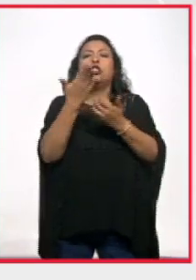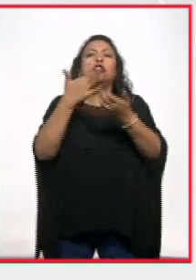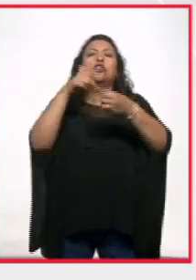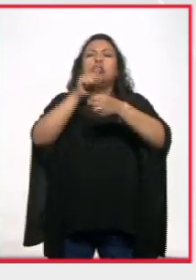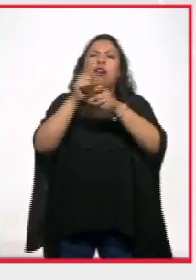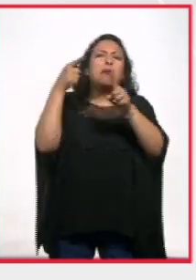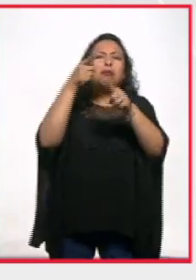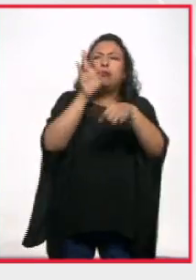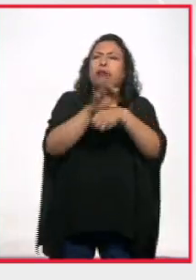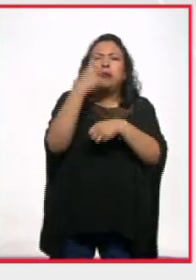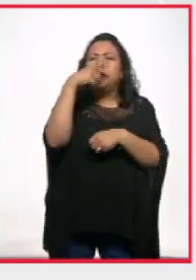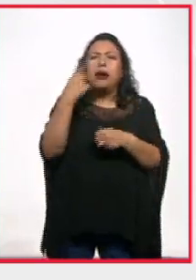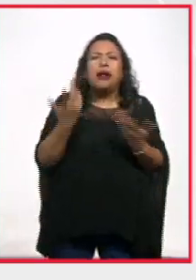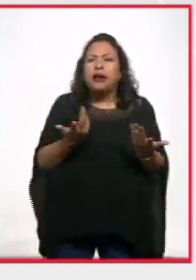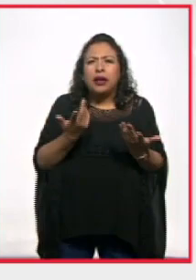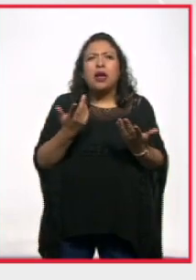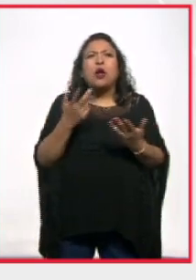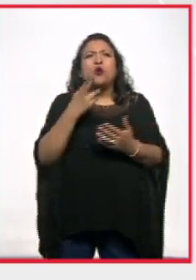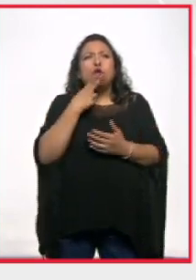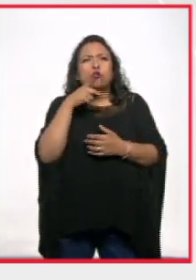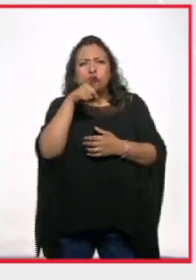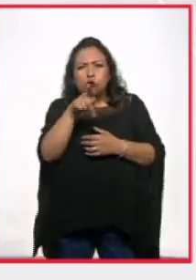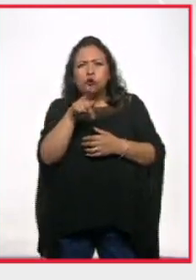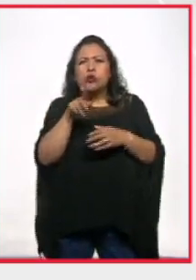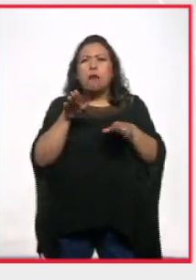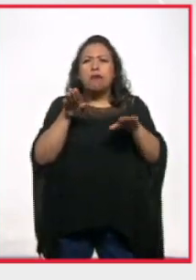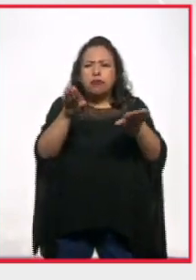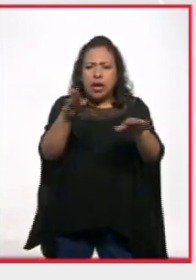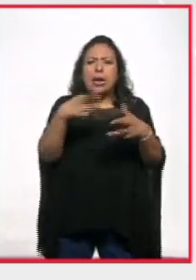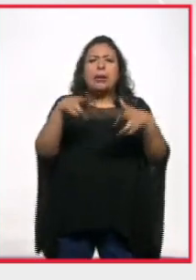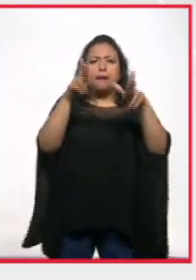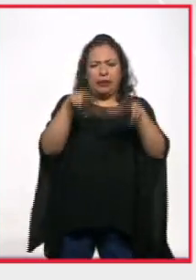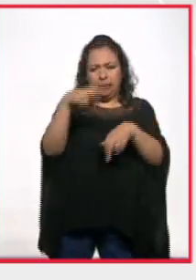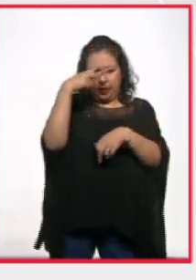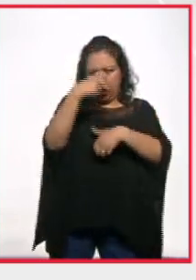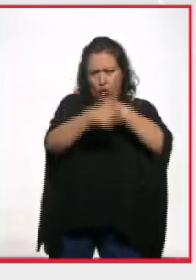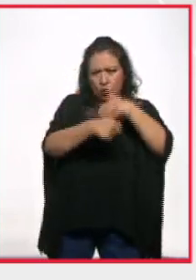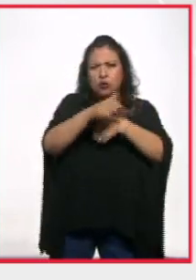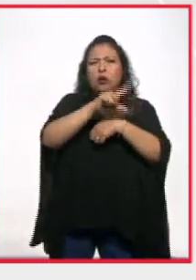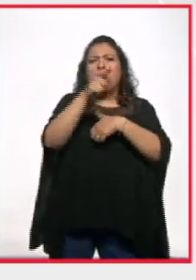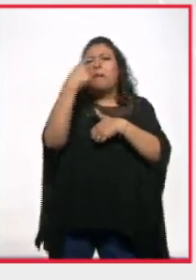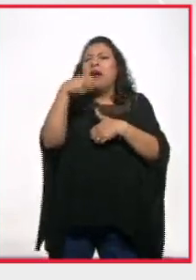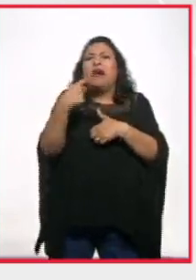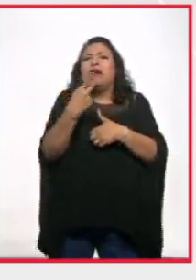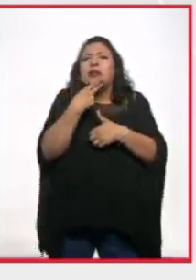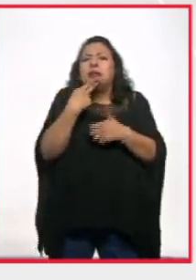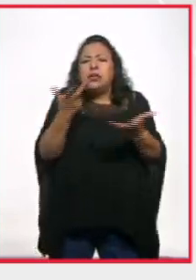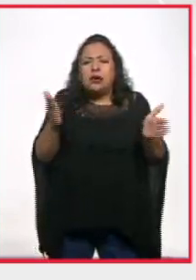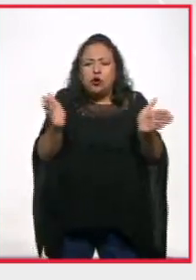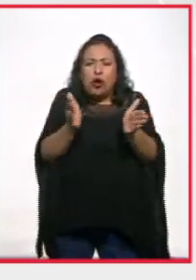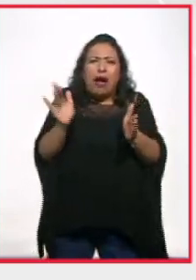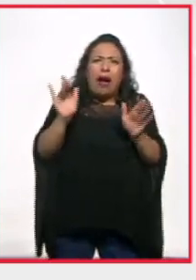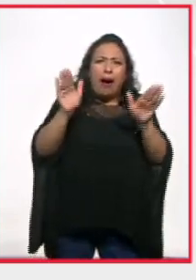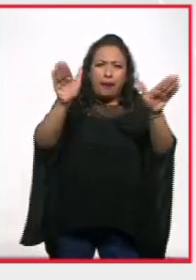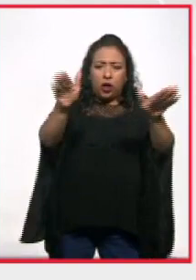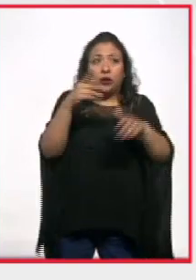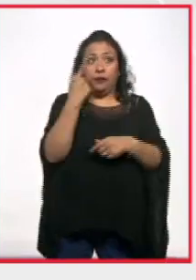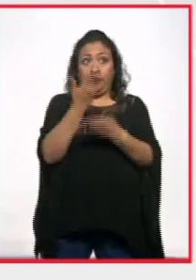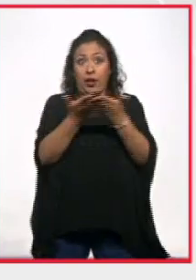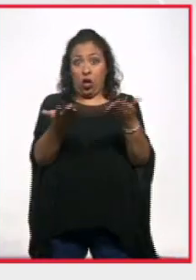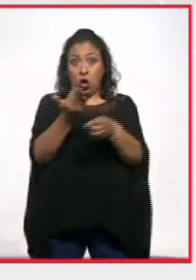objetivo social. ¿Para qué pueden funcionar, además de representar a México, estos aviones a escala? Bueno, pues